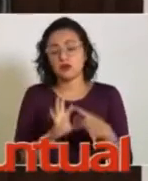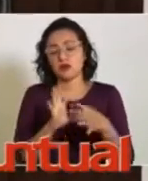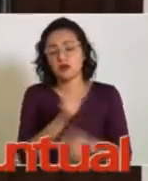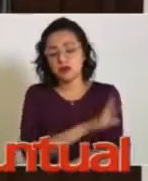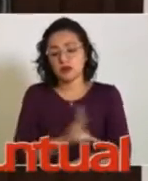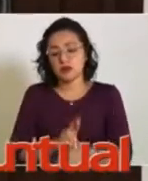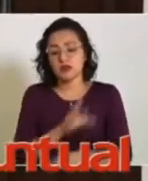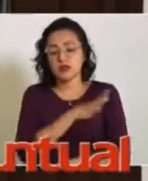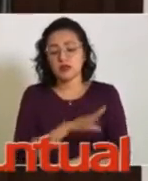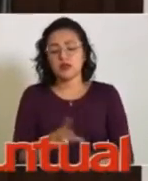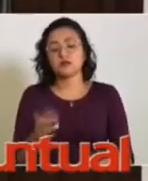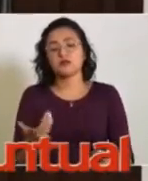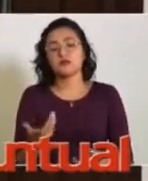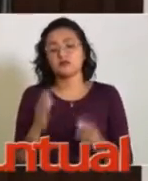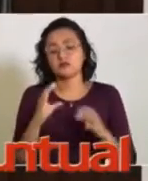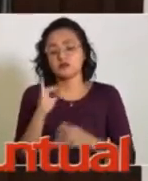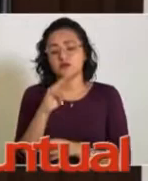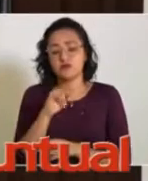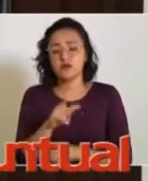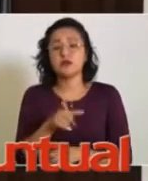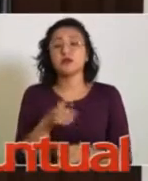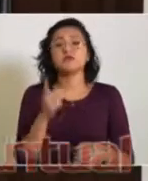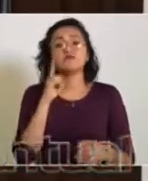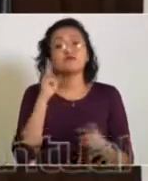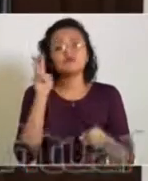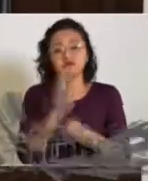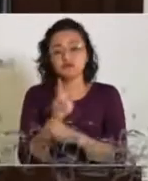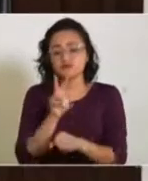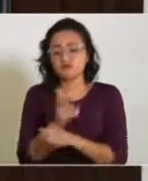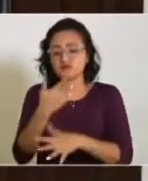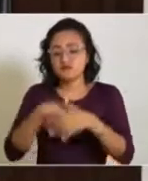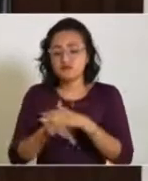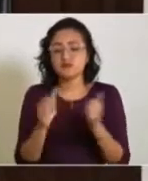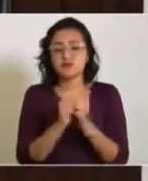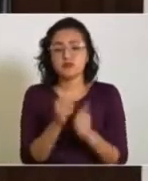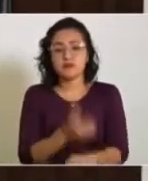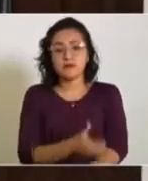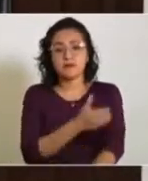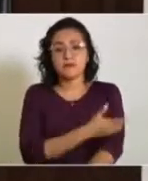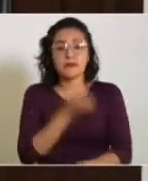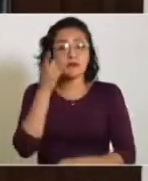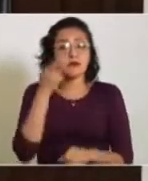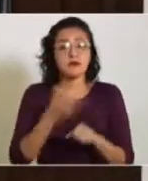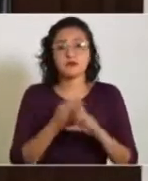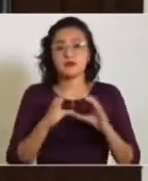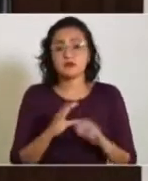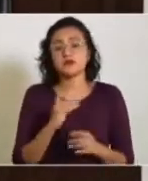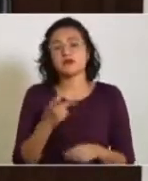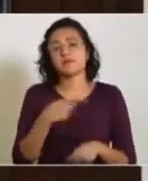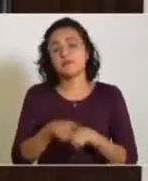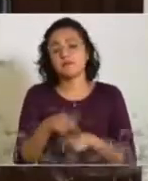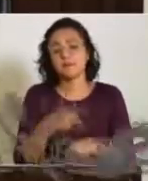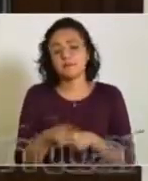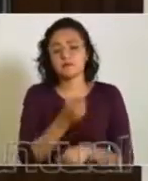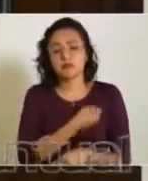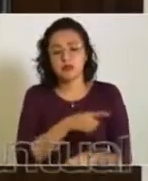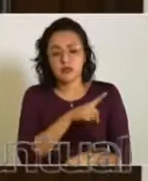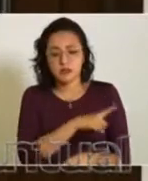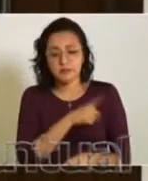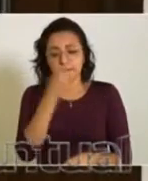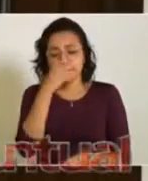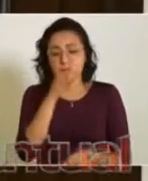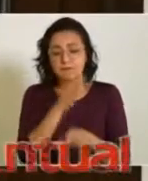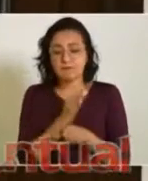de Protección Civil ha coordinado visitas interinstitucionales con el acompañamiento de la Dirección de Prevención de Riesgos Sanitarios